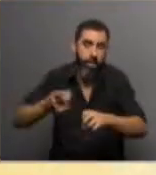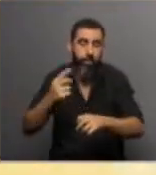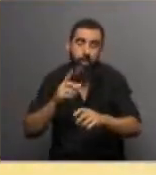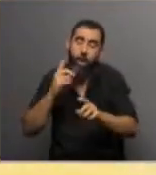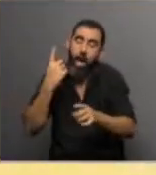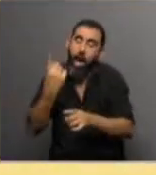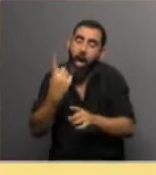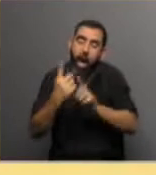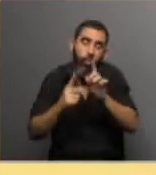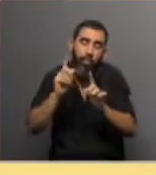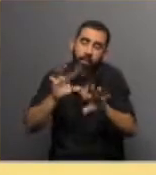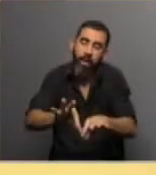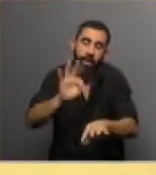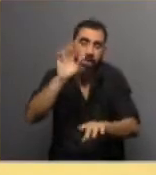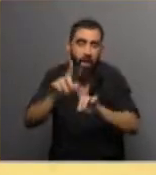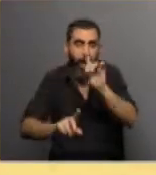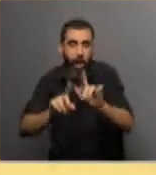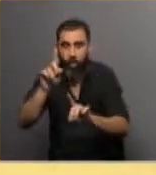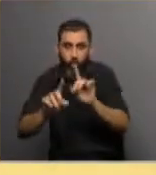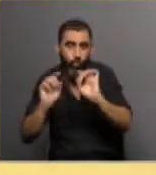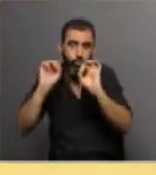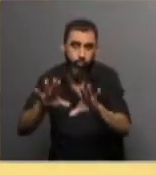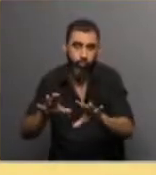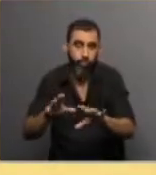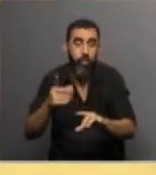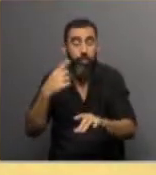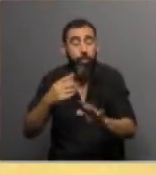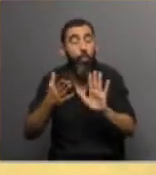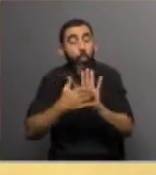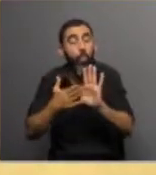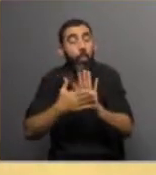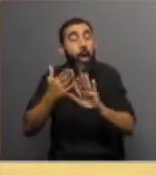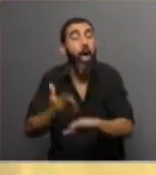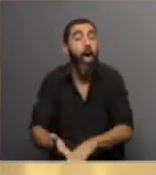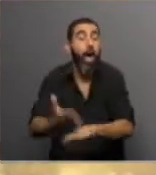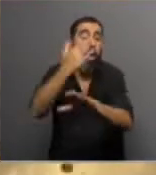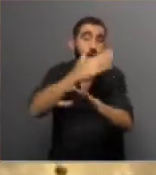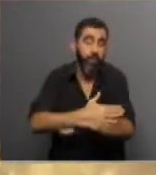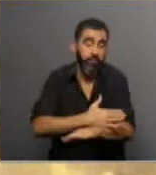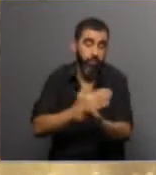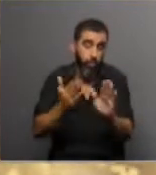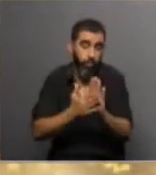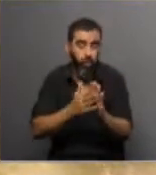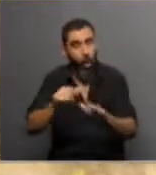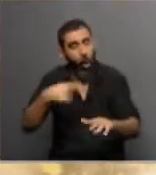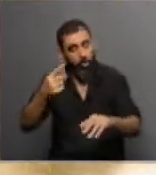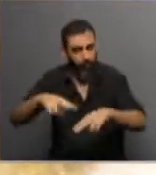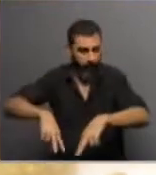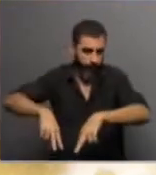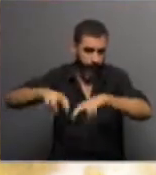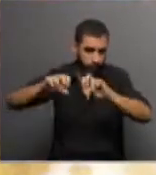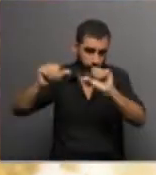determinadas especies virales. Entonces, por evidencias previas que nosotros teníamos de otros estudios que